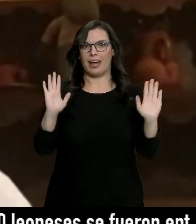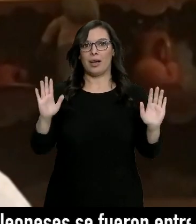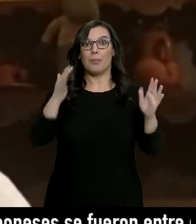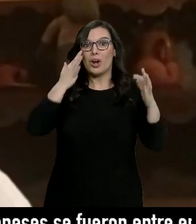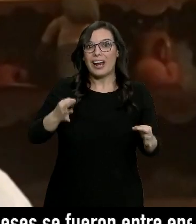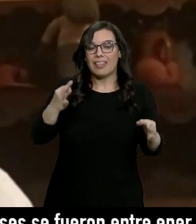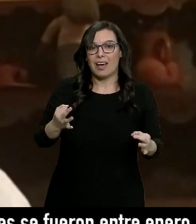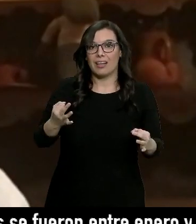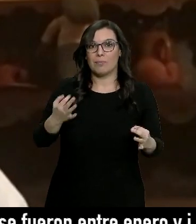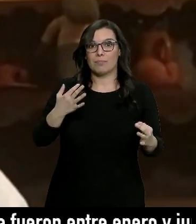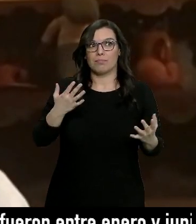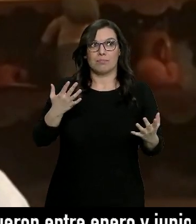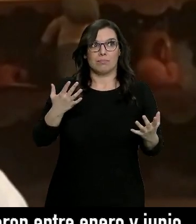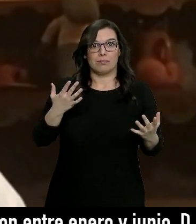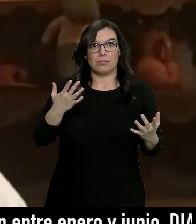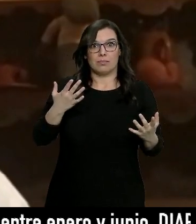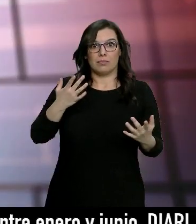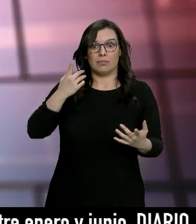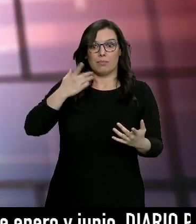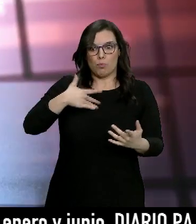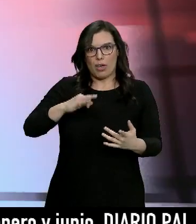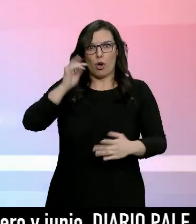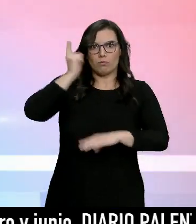capacidad para imponerlo o no?